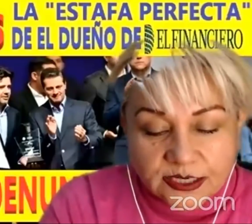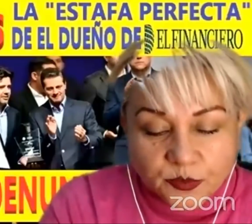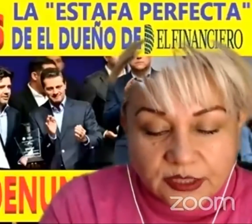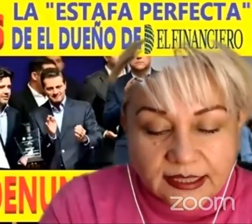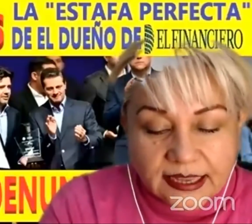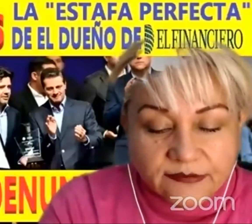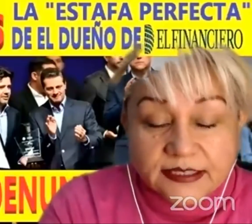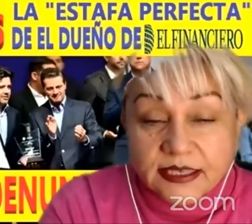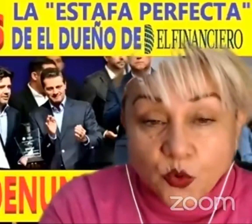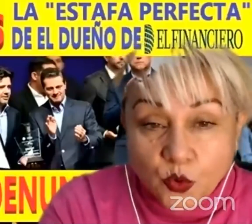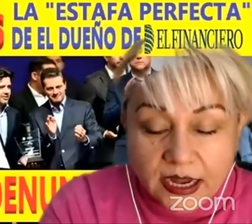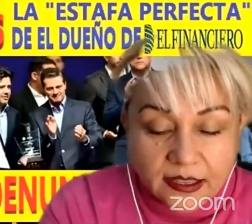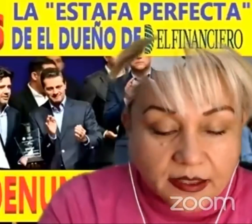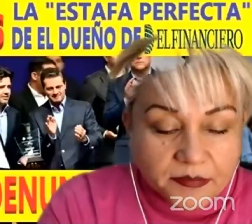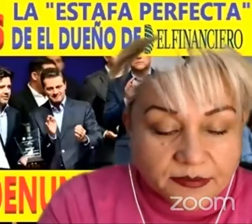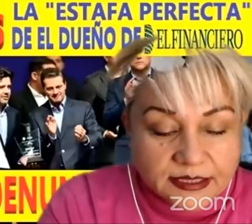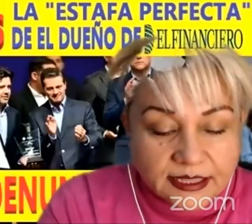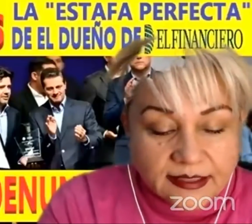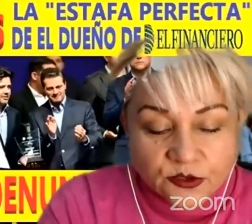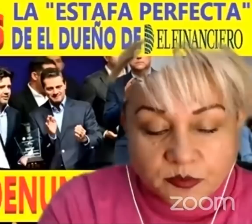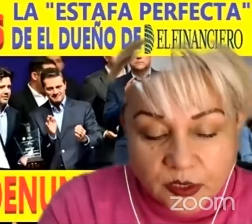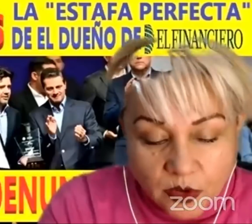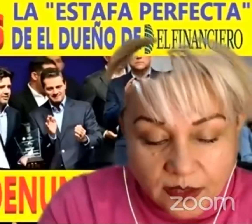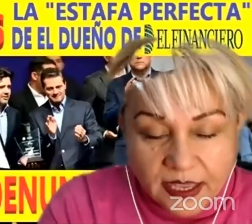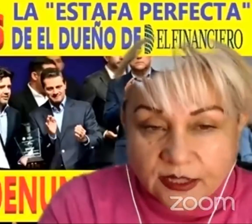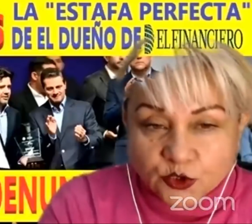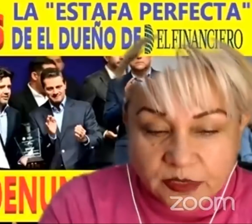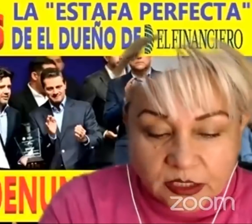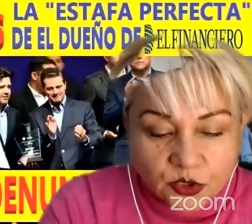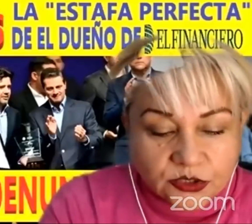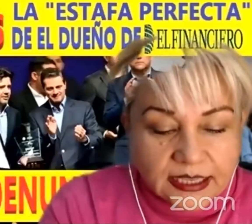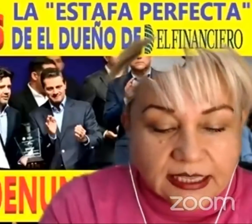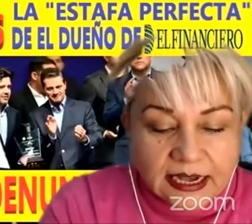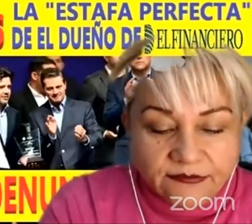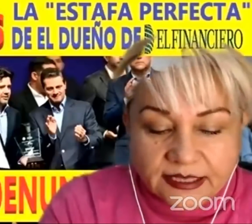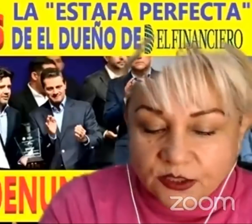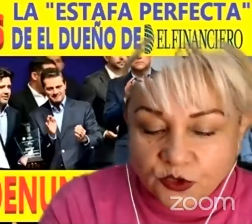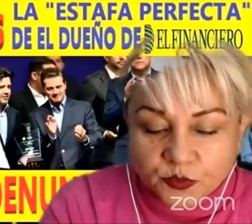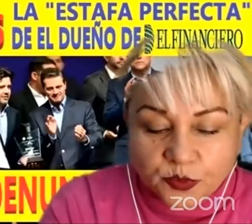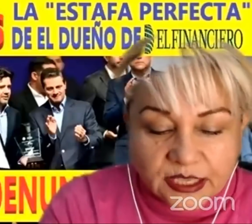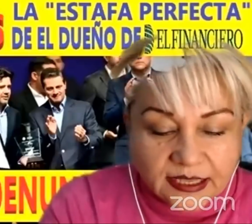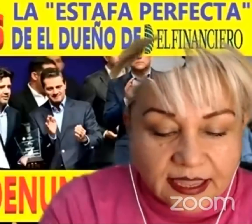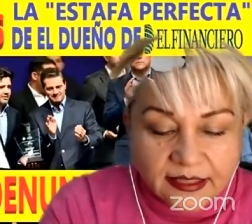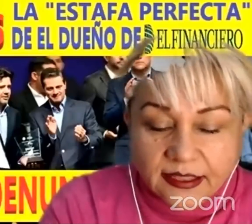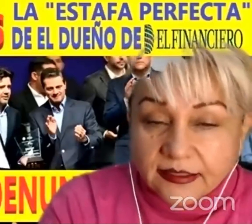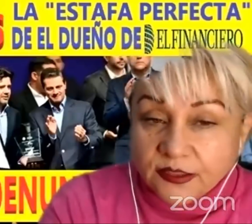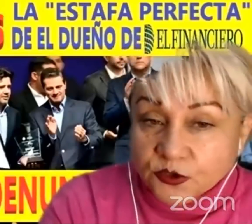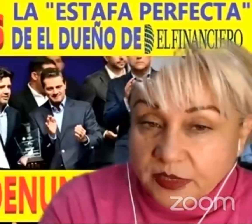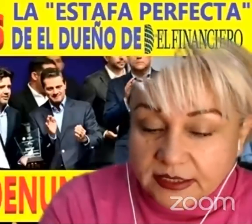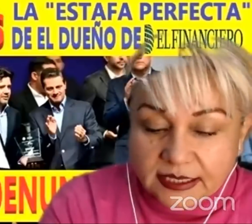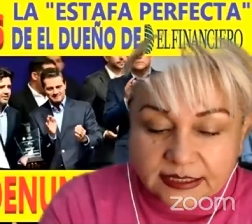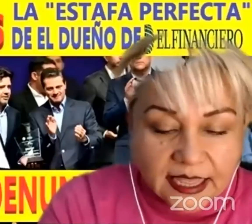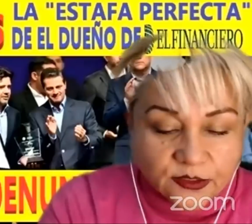readaptación correspondiente a la fase 1 prevista de 2009 al 2012 y la fase 2 proyectada